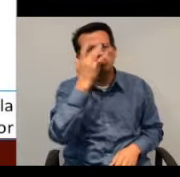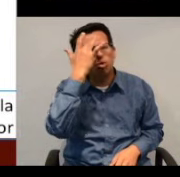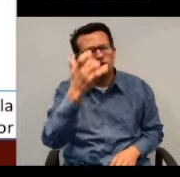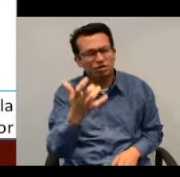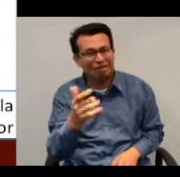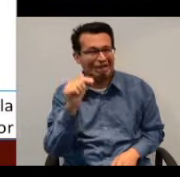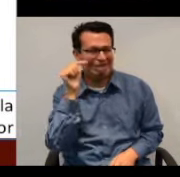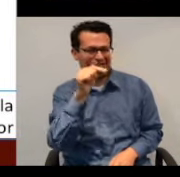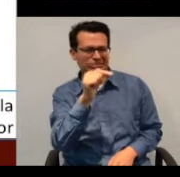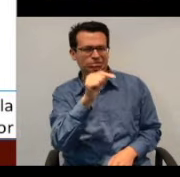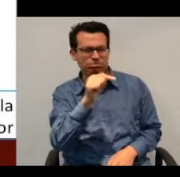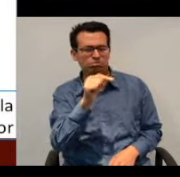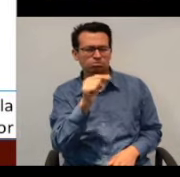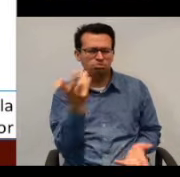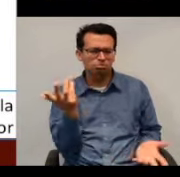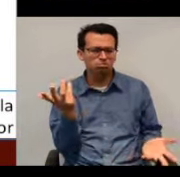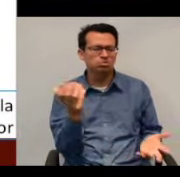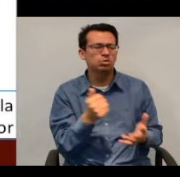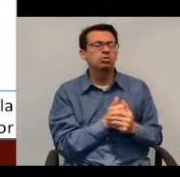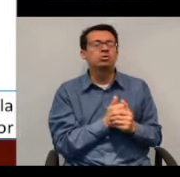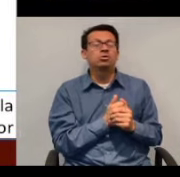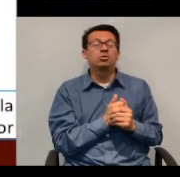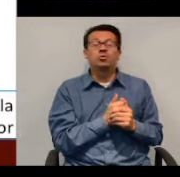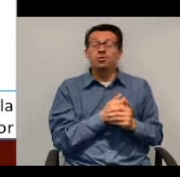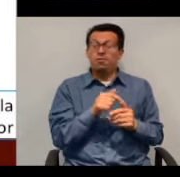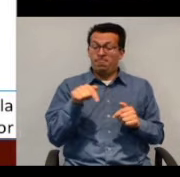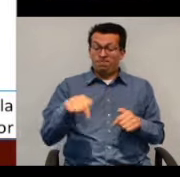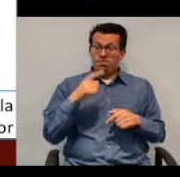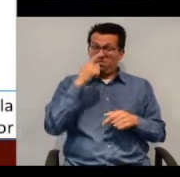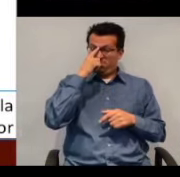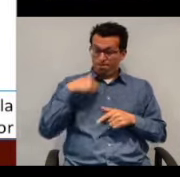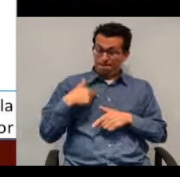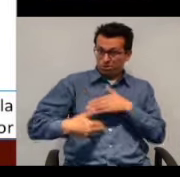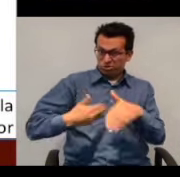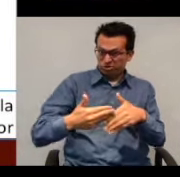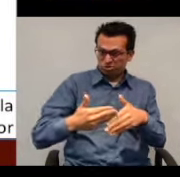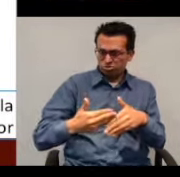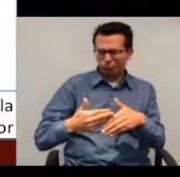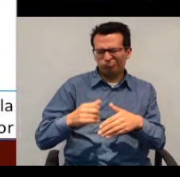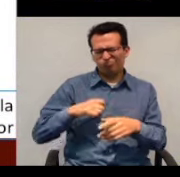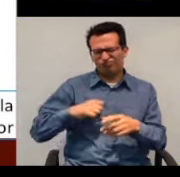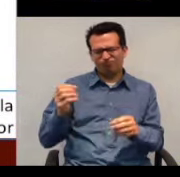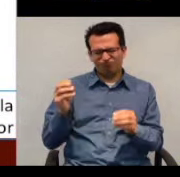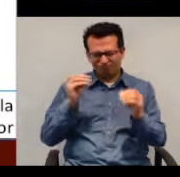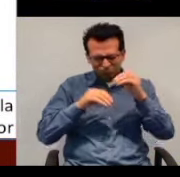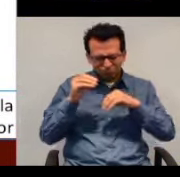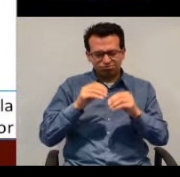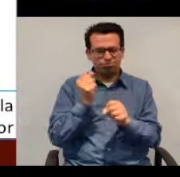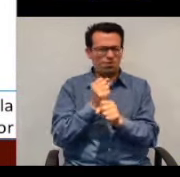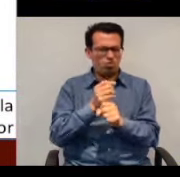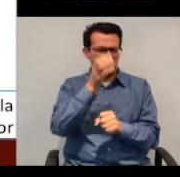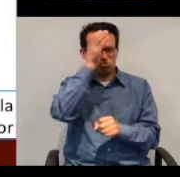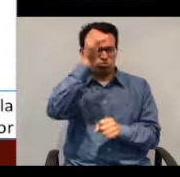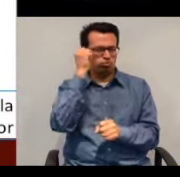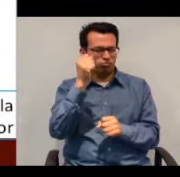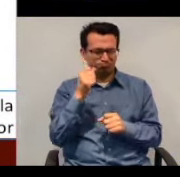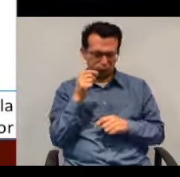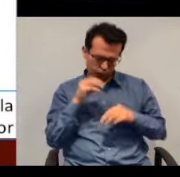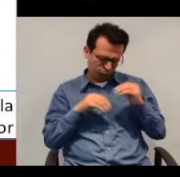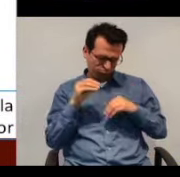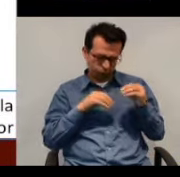En ese proceso se ha hecho un trabajo conceptual importante, que es el que les acabo de mencionar, que nos permitió suprimir no solamente